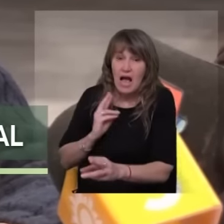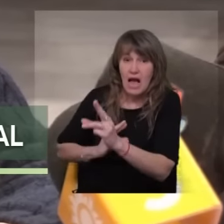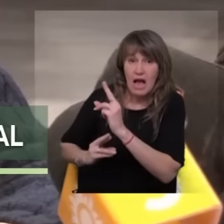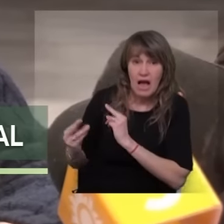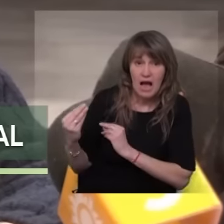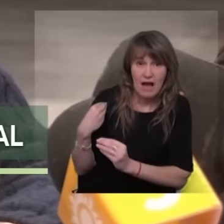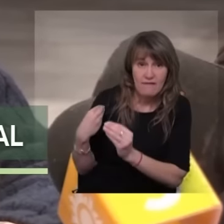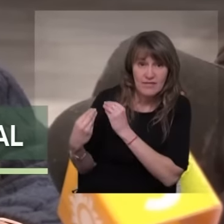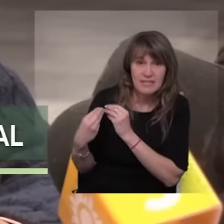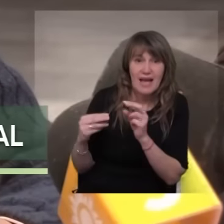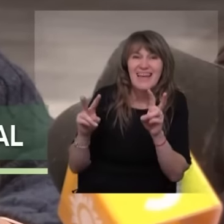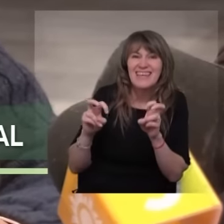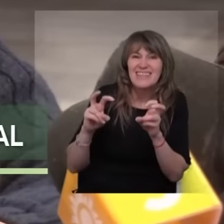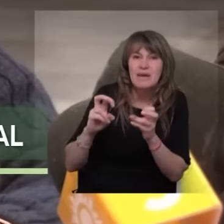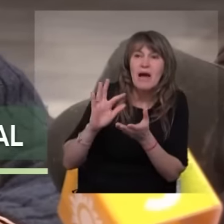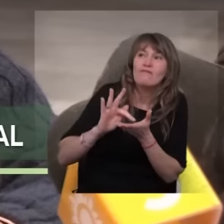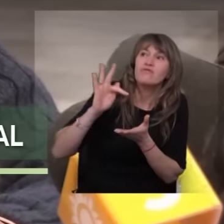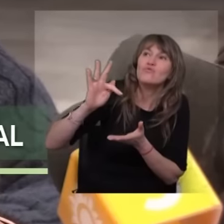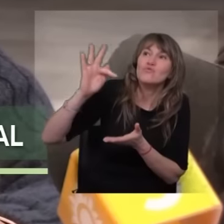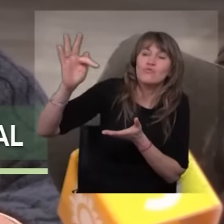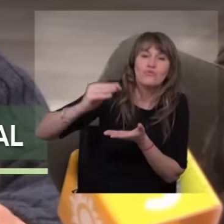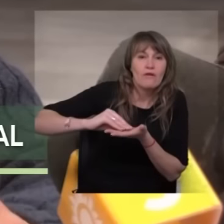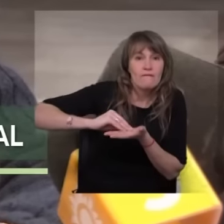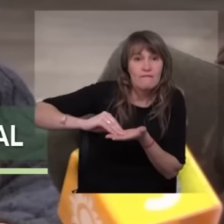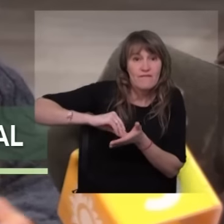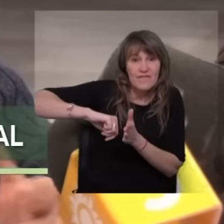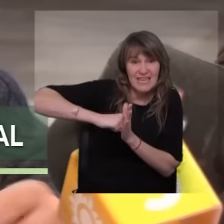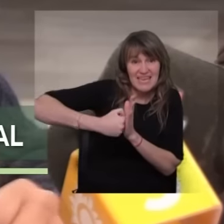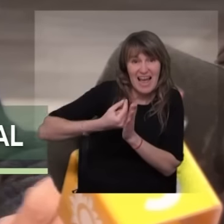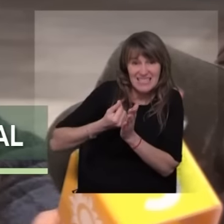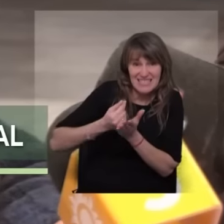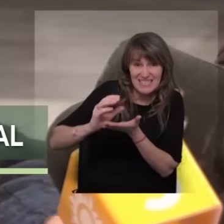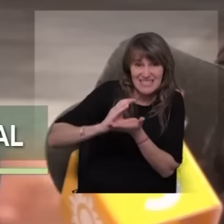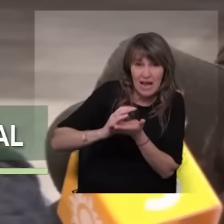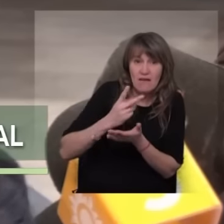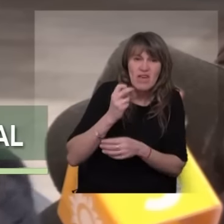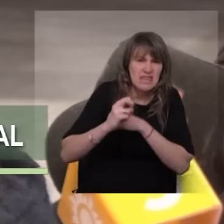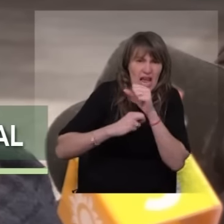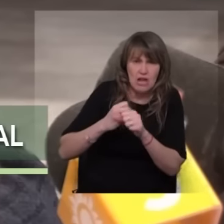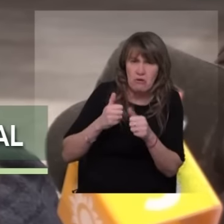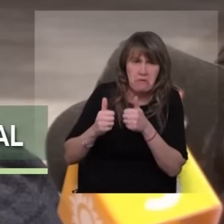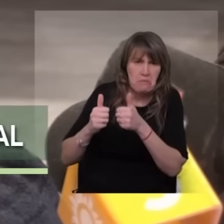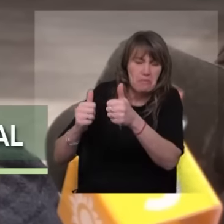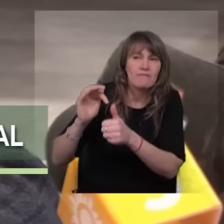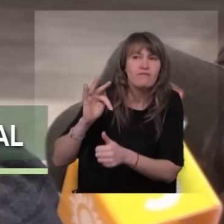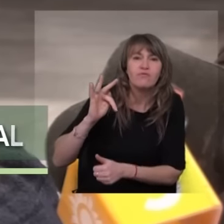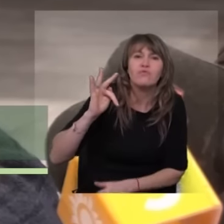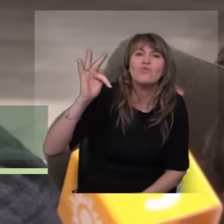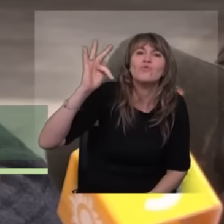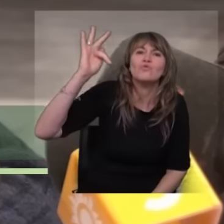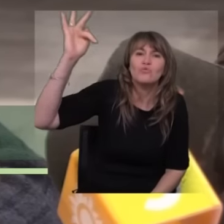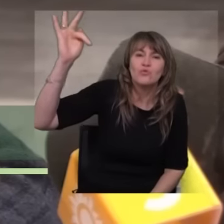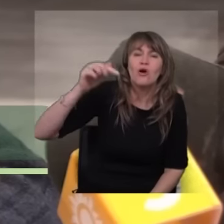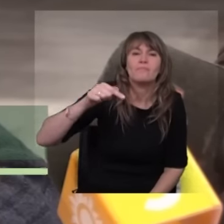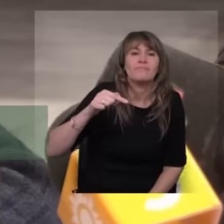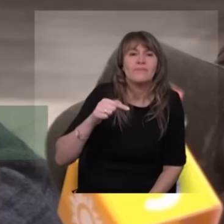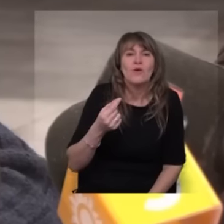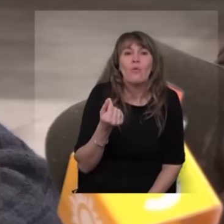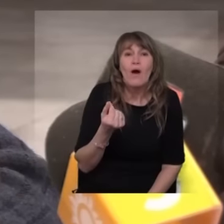asistencia financiera futura posteriores a estos primeros 20 años tienen que ver con un importe